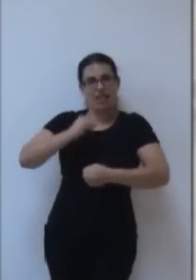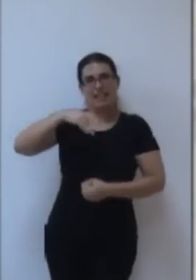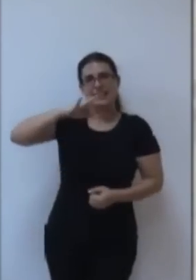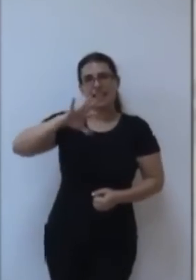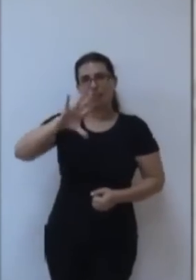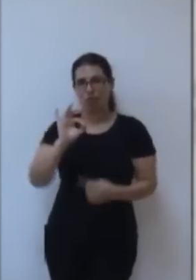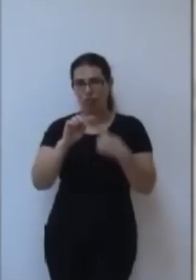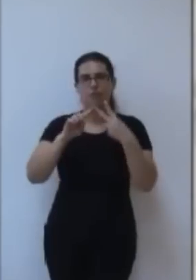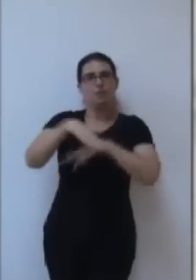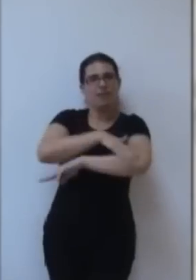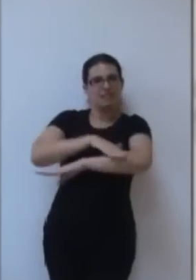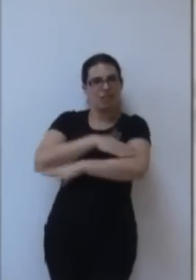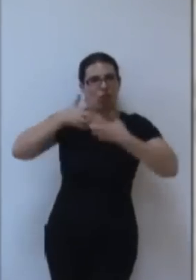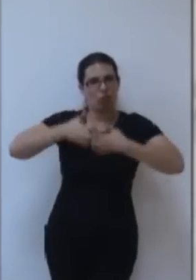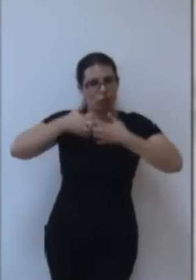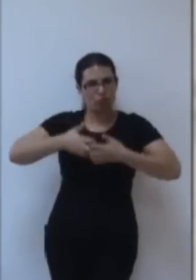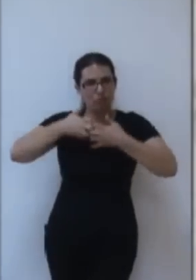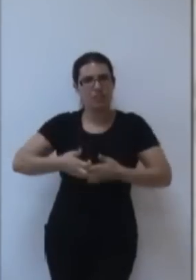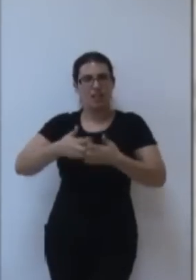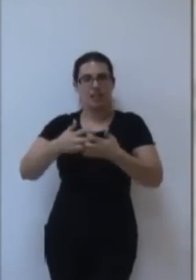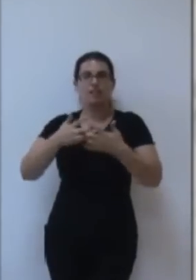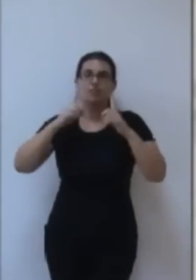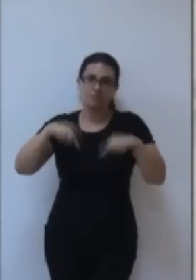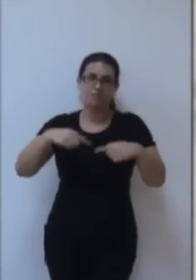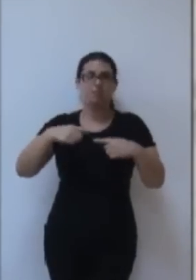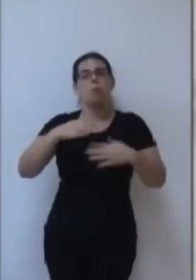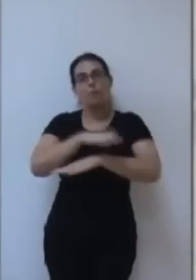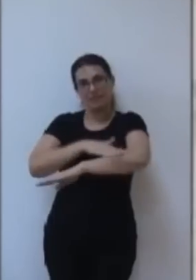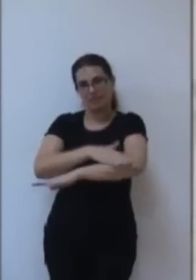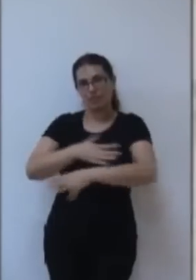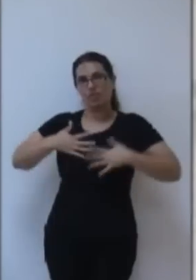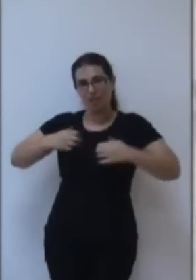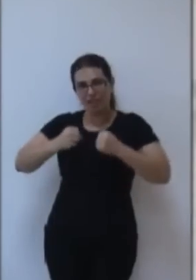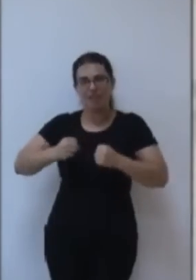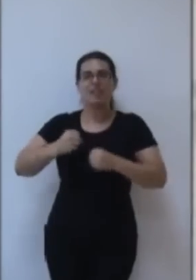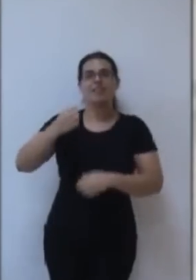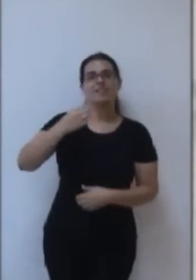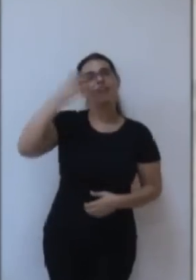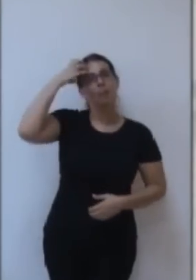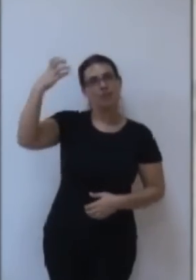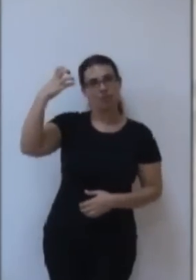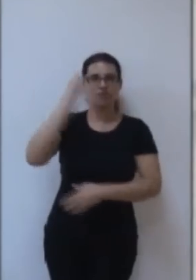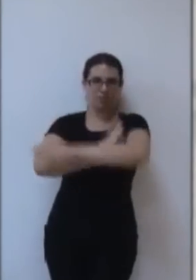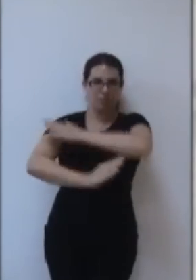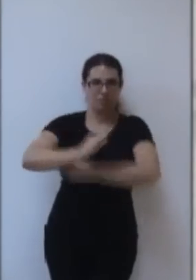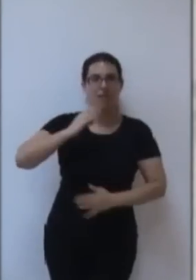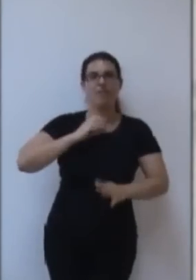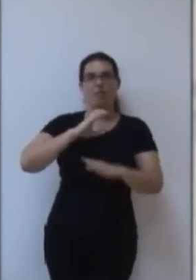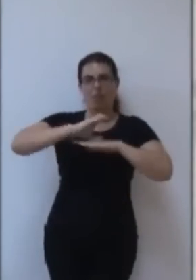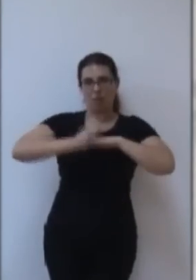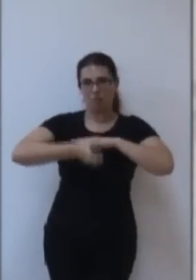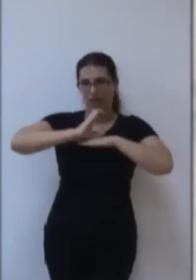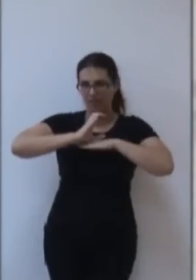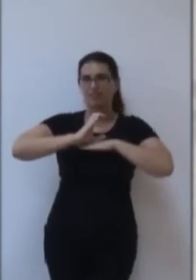Ministerio de Industria, a través del Ministerio de Sanidad, del Real Patronato sobre la Discapacidad, también CEAPAD, el